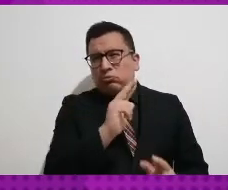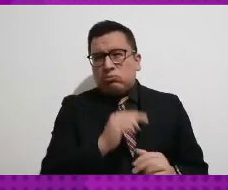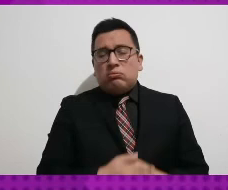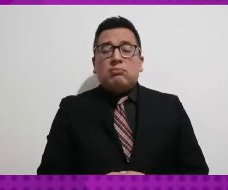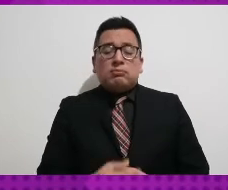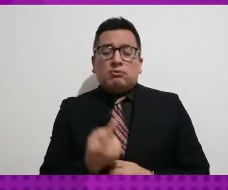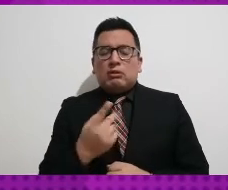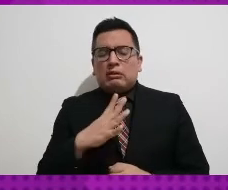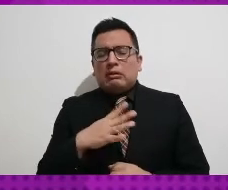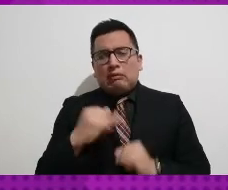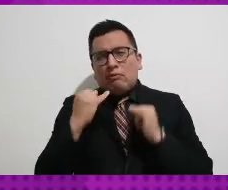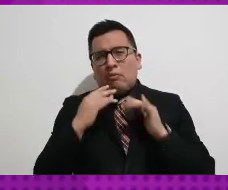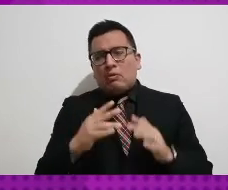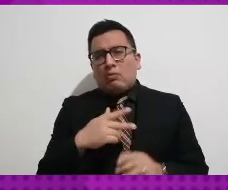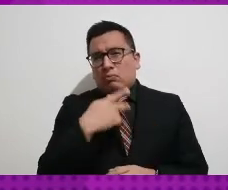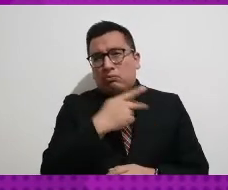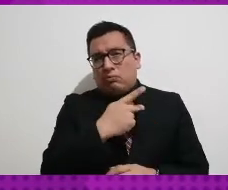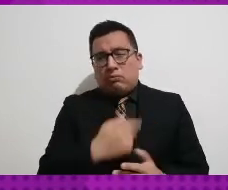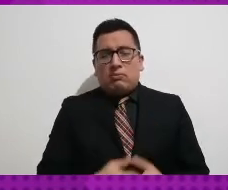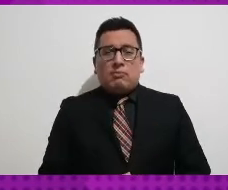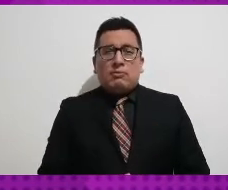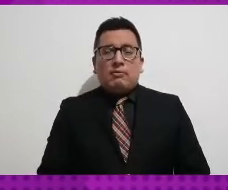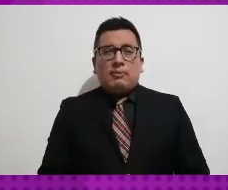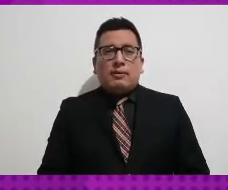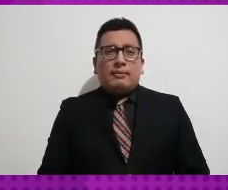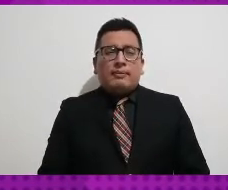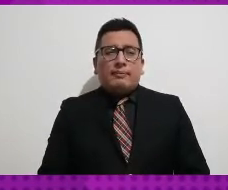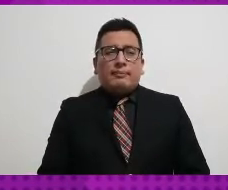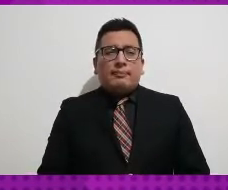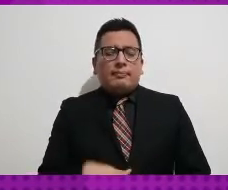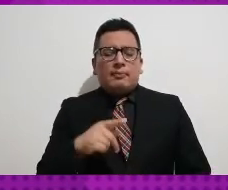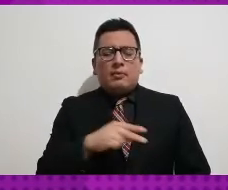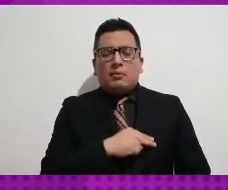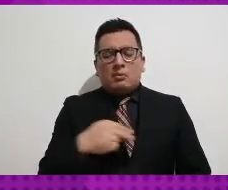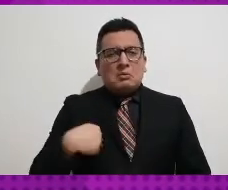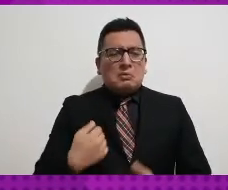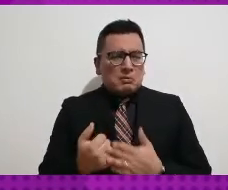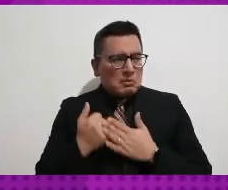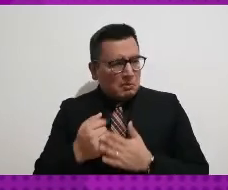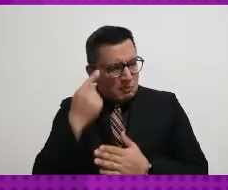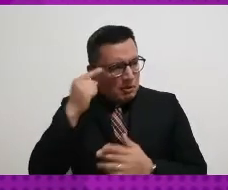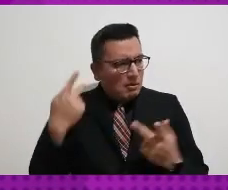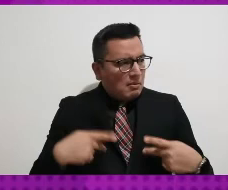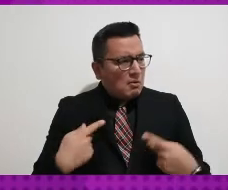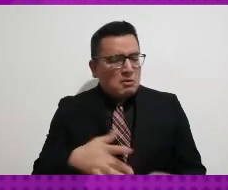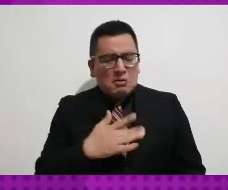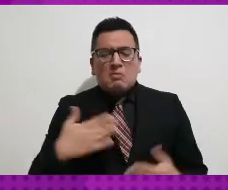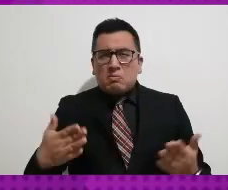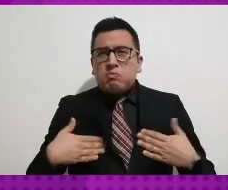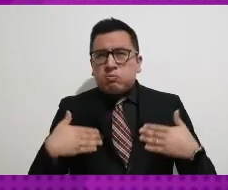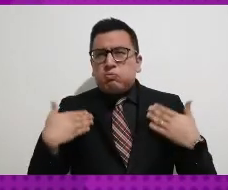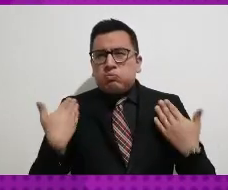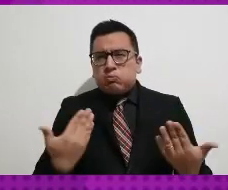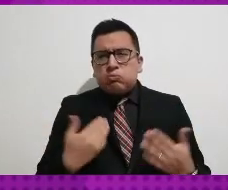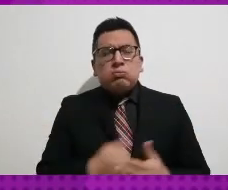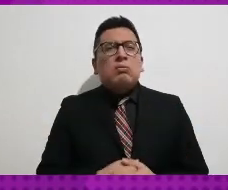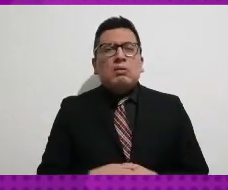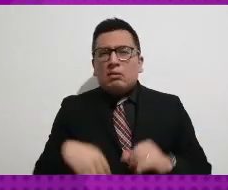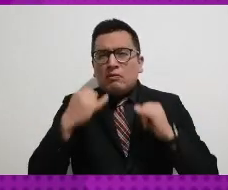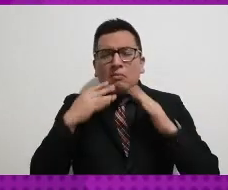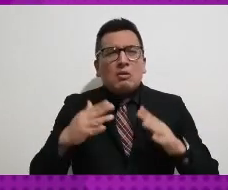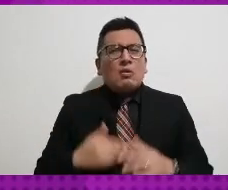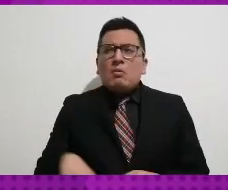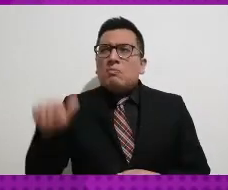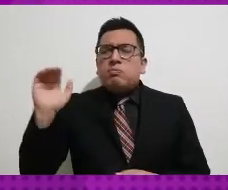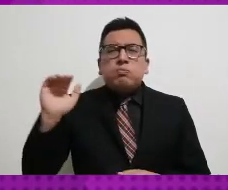reservada, existe información confidencial. Ese es más o menos el proceso, y el ciudadano debe sentirse con toda la confianza de poder solicitar